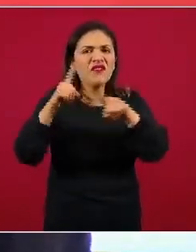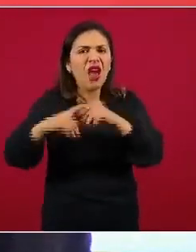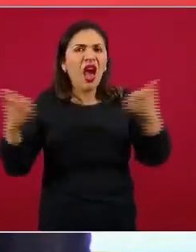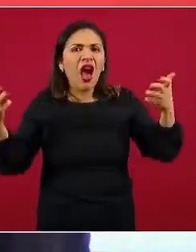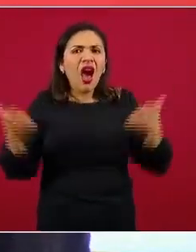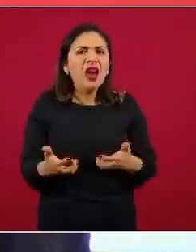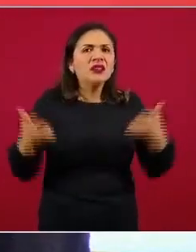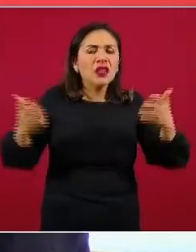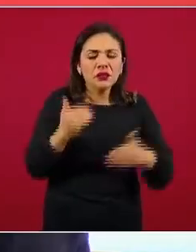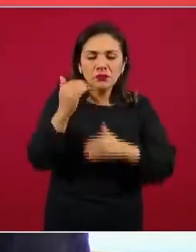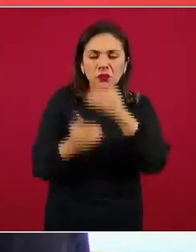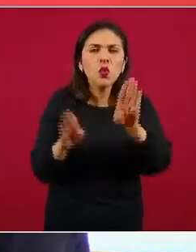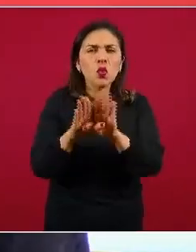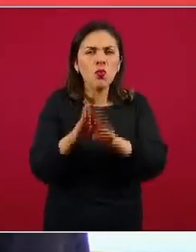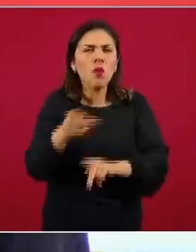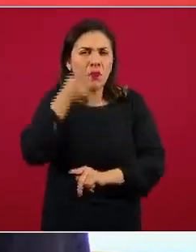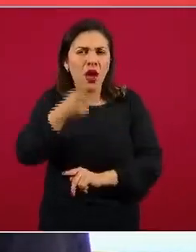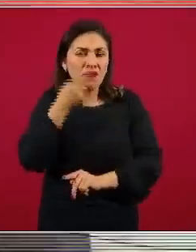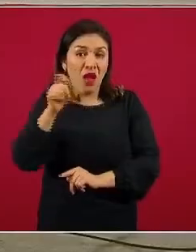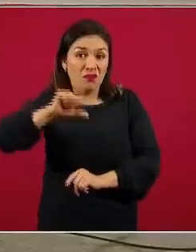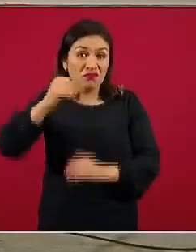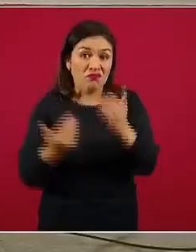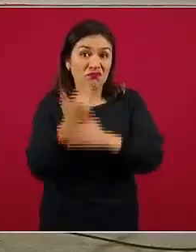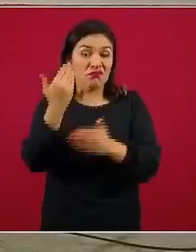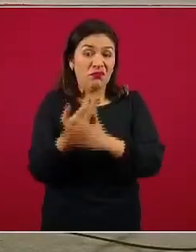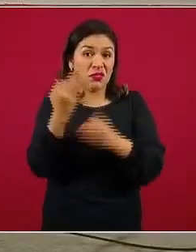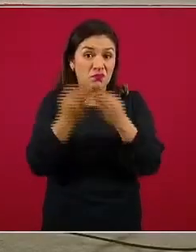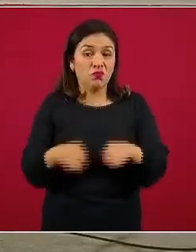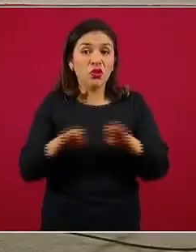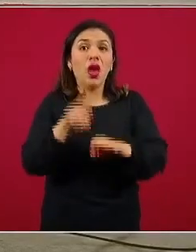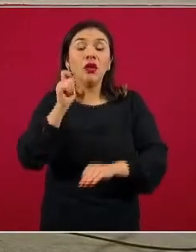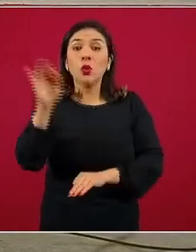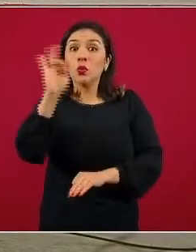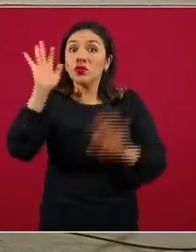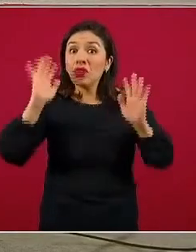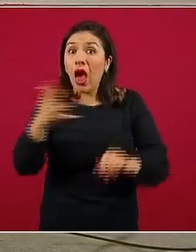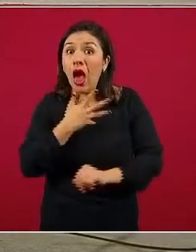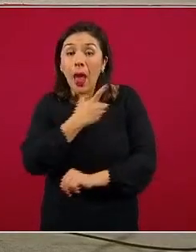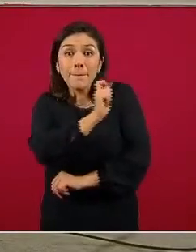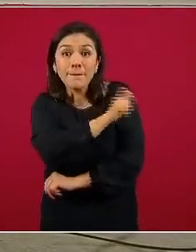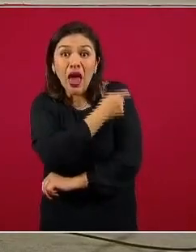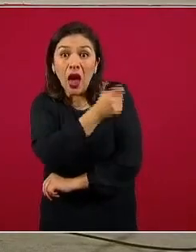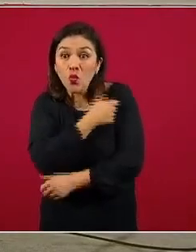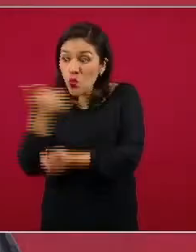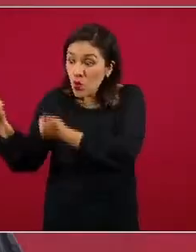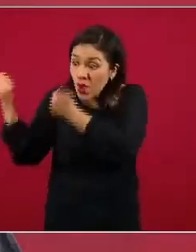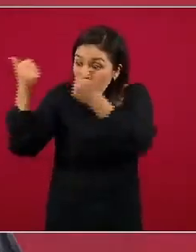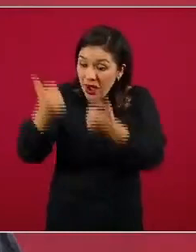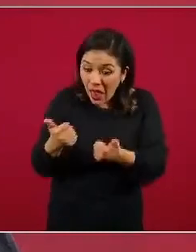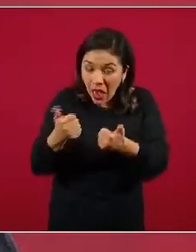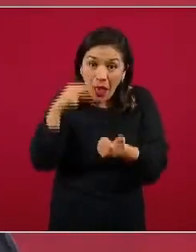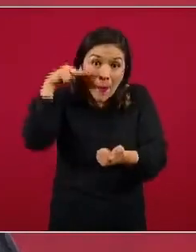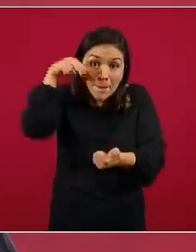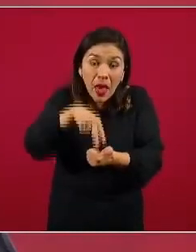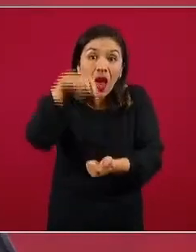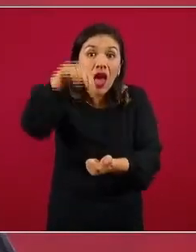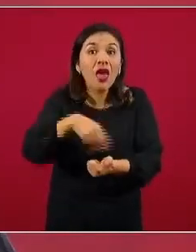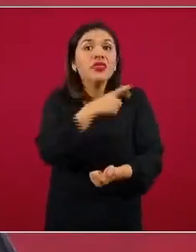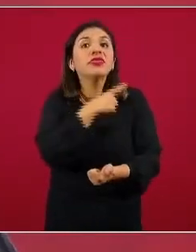bien comentaba, uno de ellos y muy importante es que cuando se tenga la vacuna en físico, es decir, esta